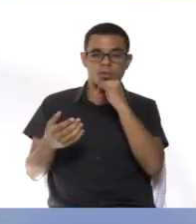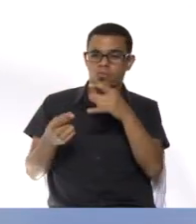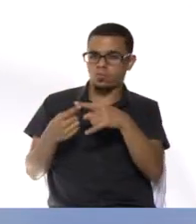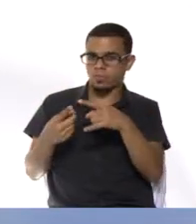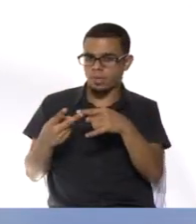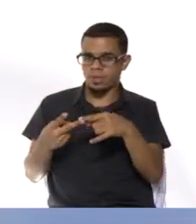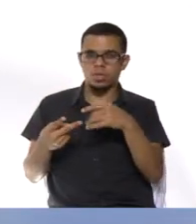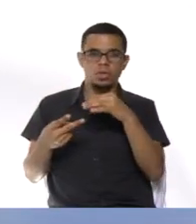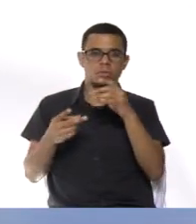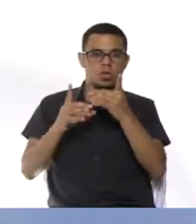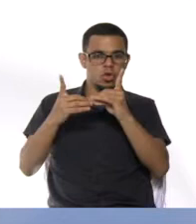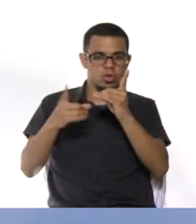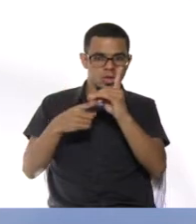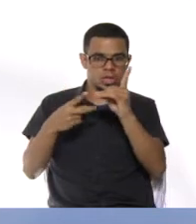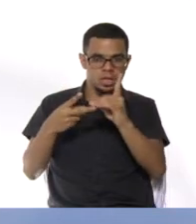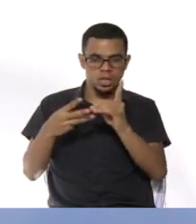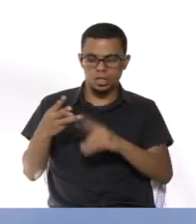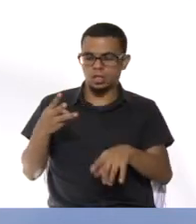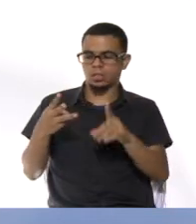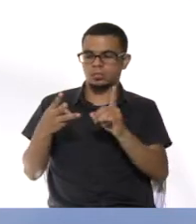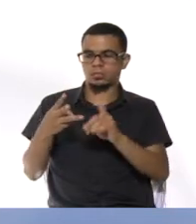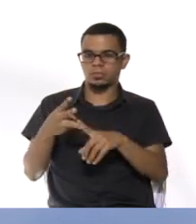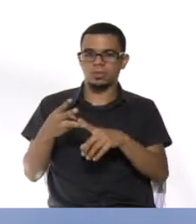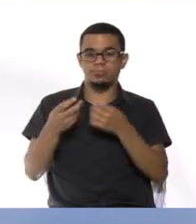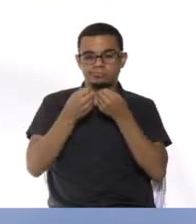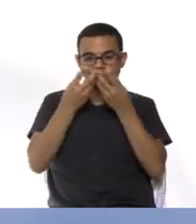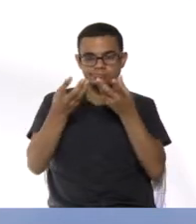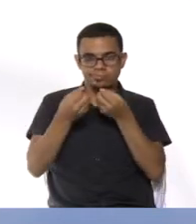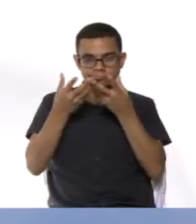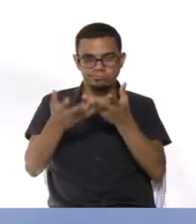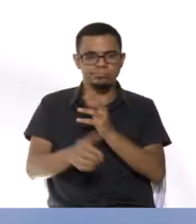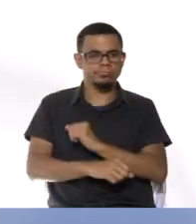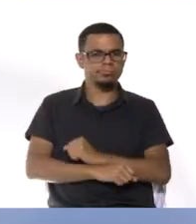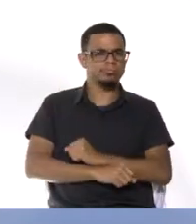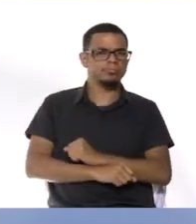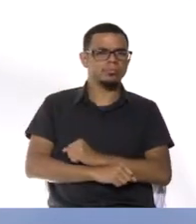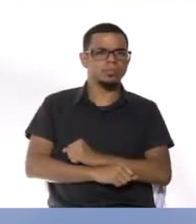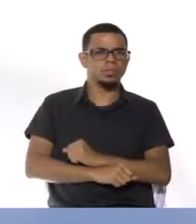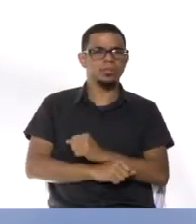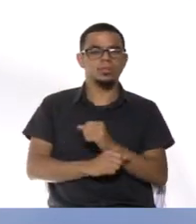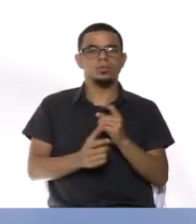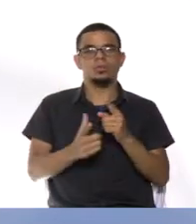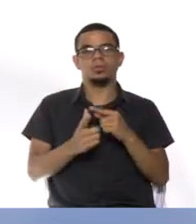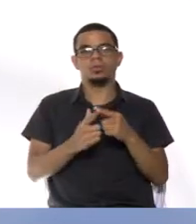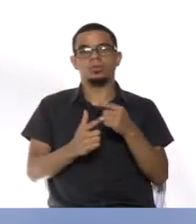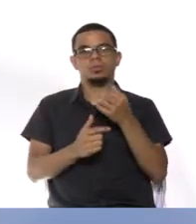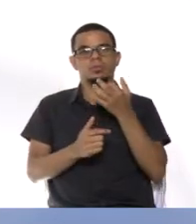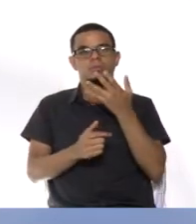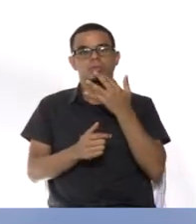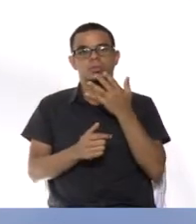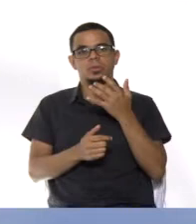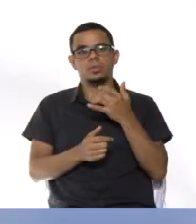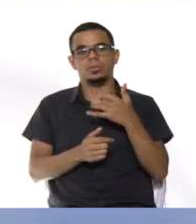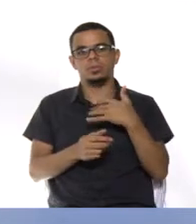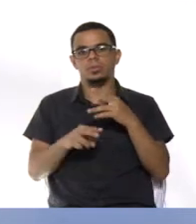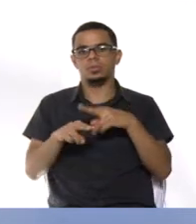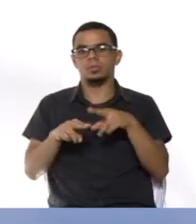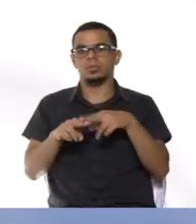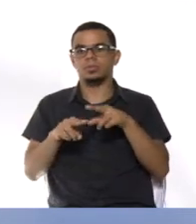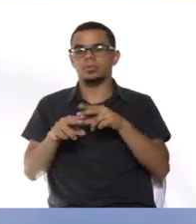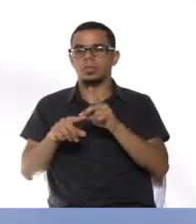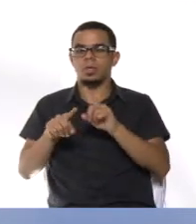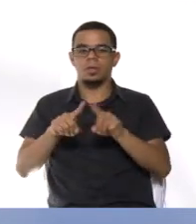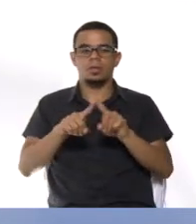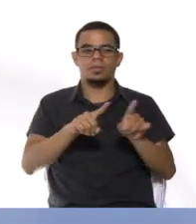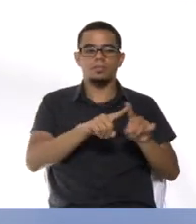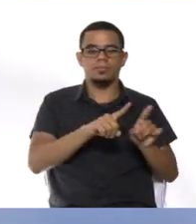hay una serie de textos que estamos trayendo de ejemplo, de que los elaboraron diferentes